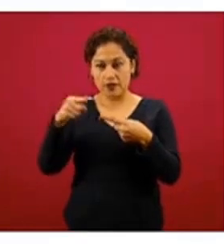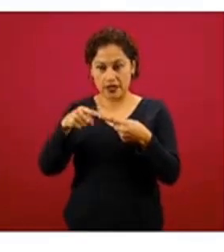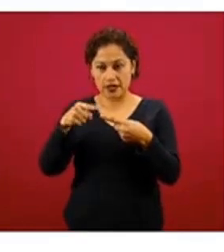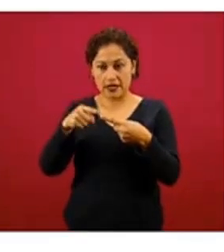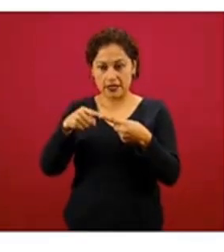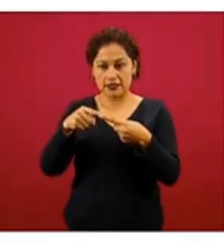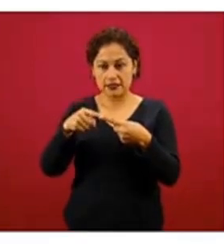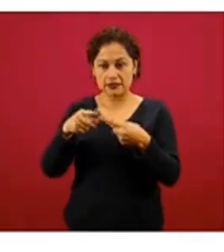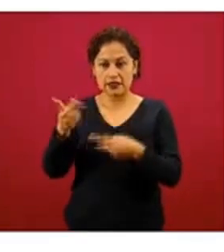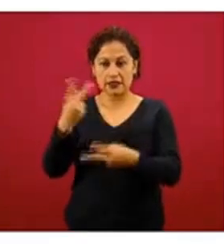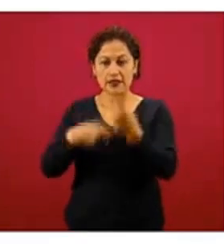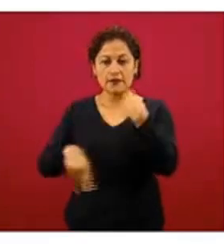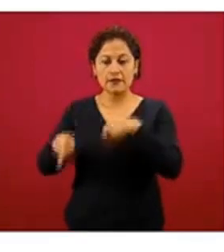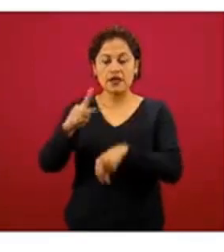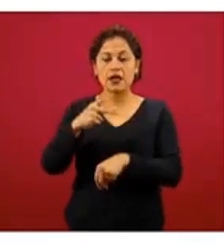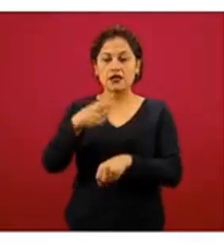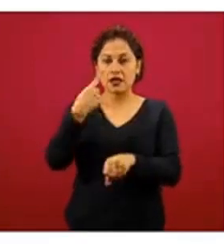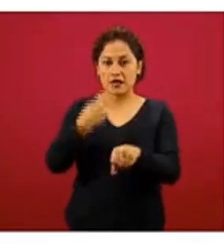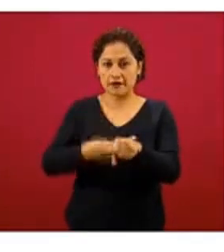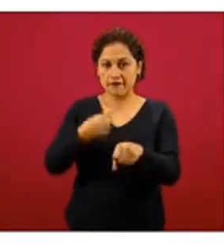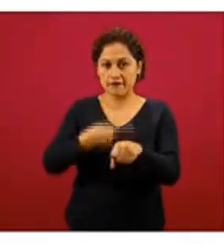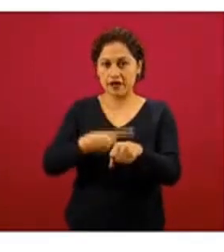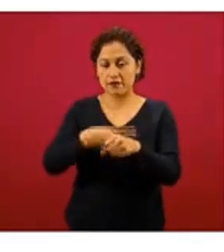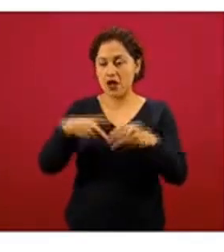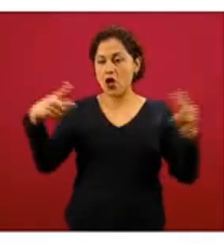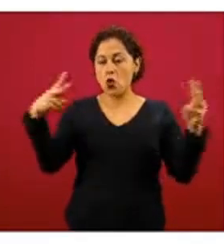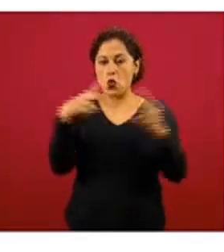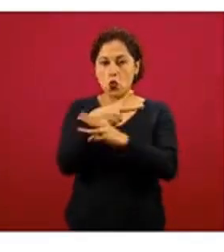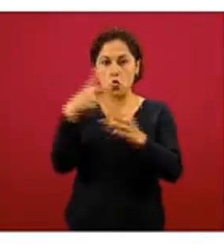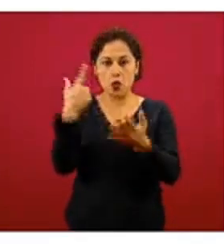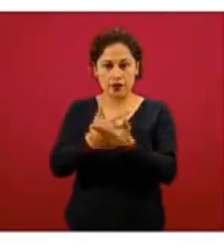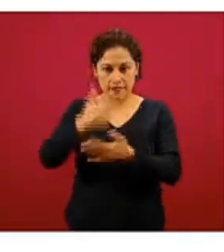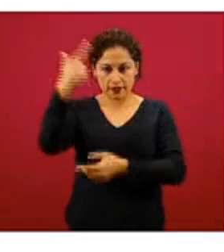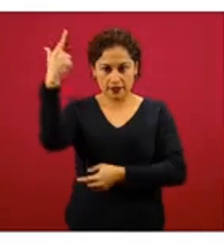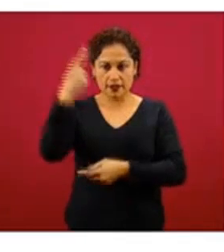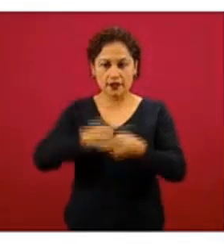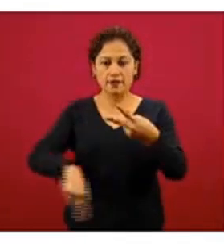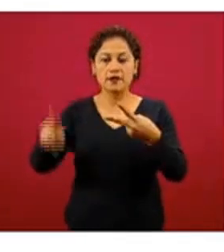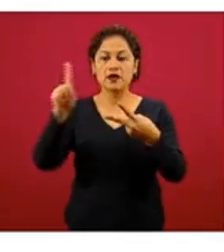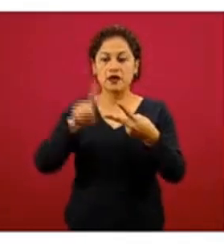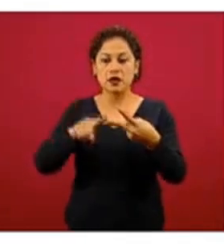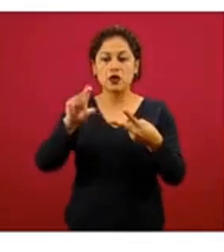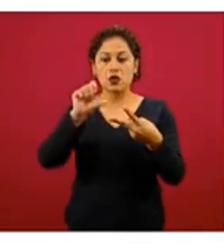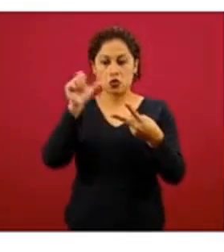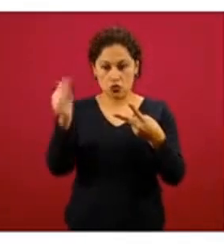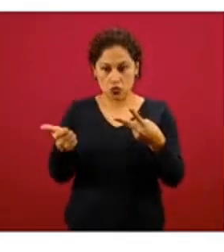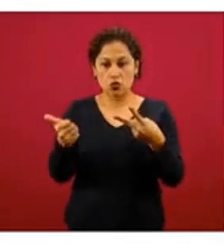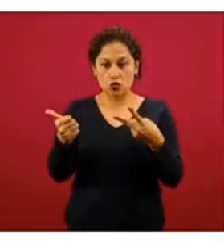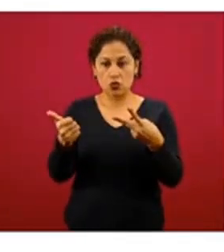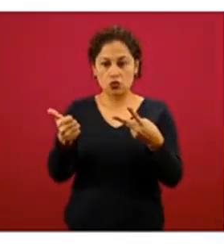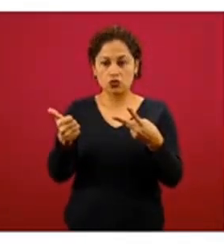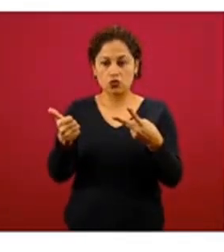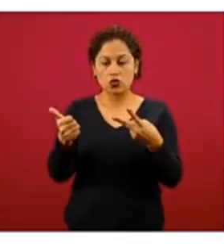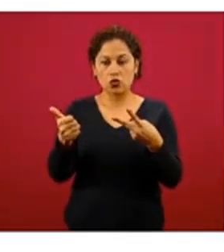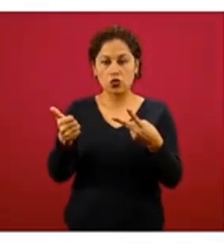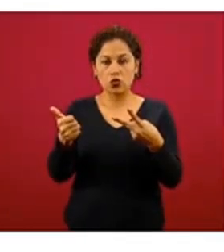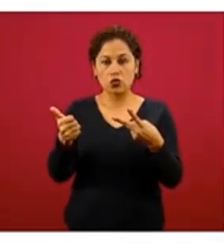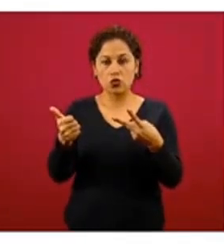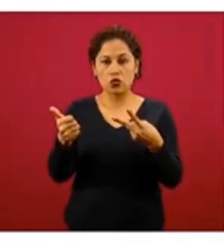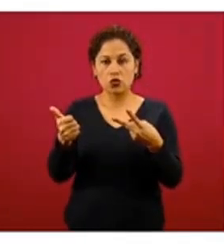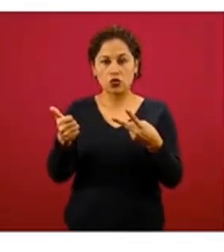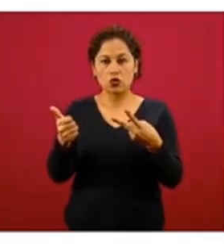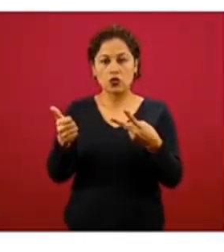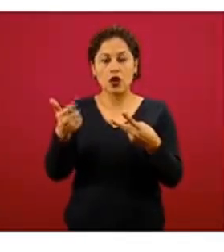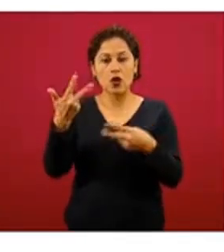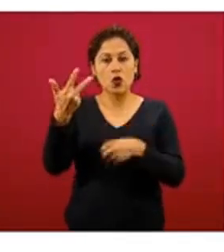respiratorio agudo severo, y desde luego el segundo, que ustedes saben, es el relacionado con el Medio Oriente, hace